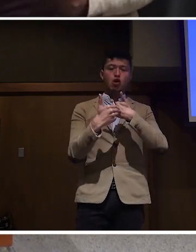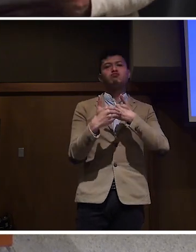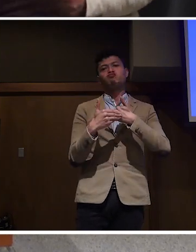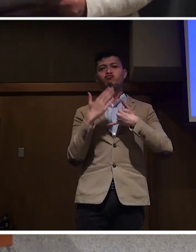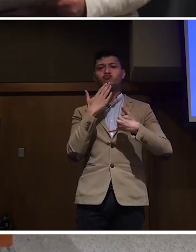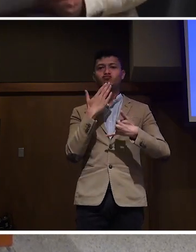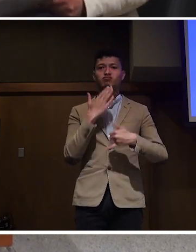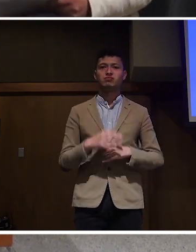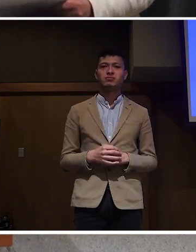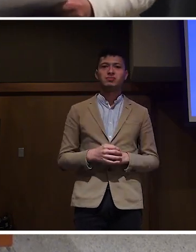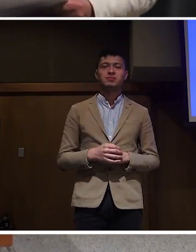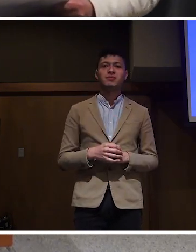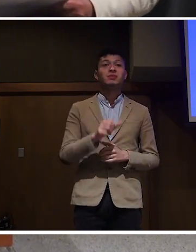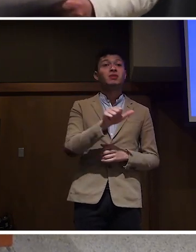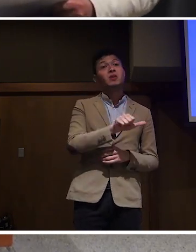se atribuye